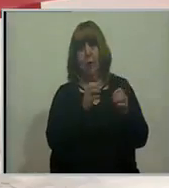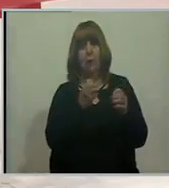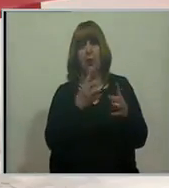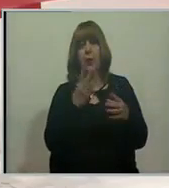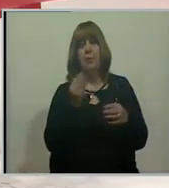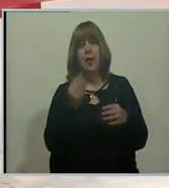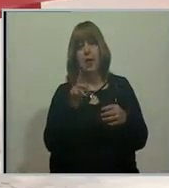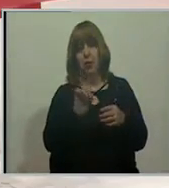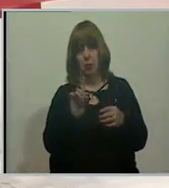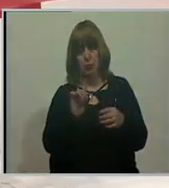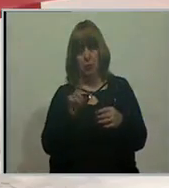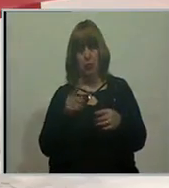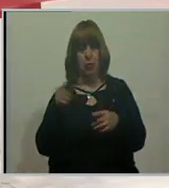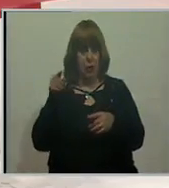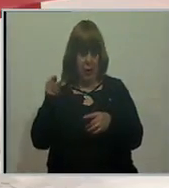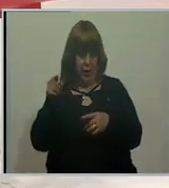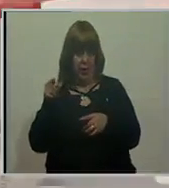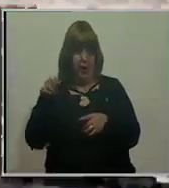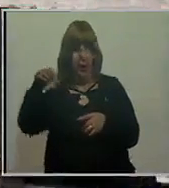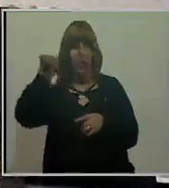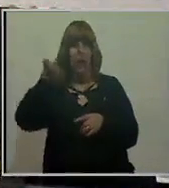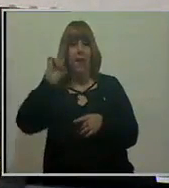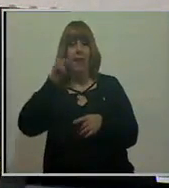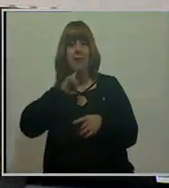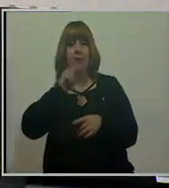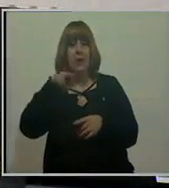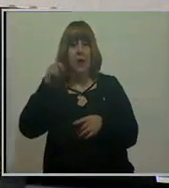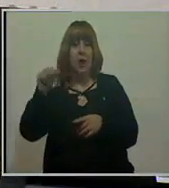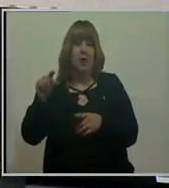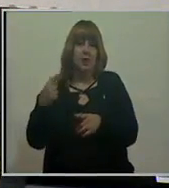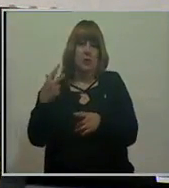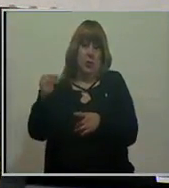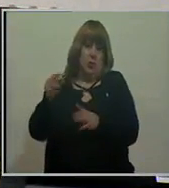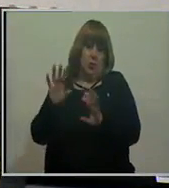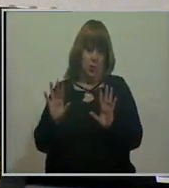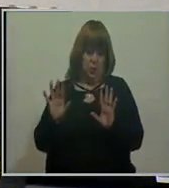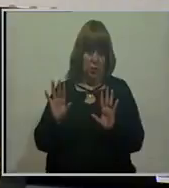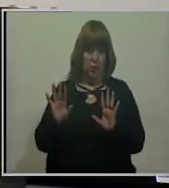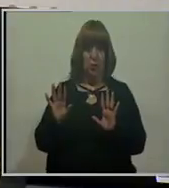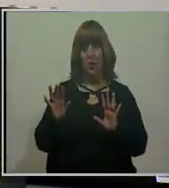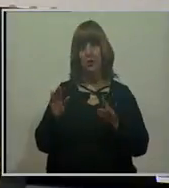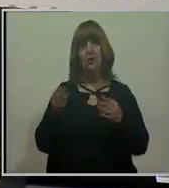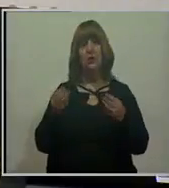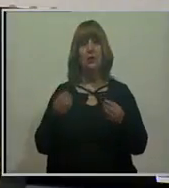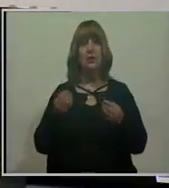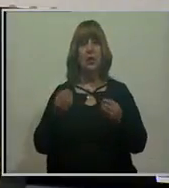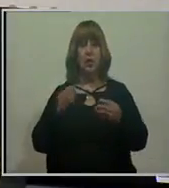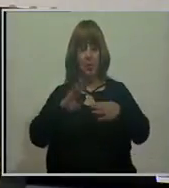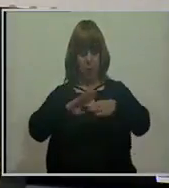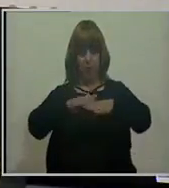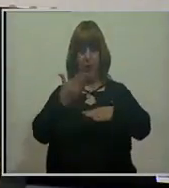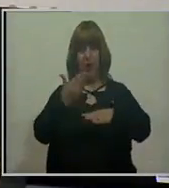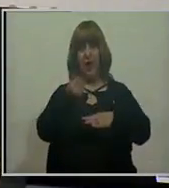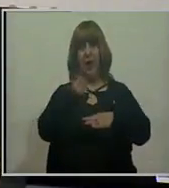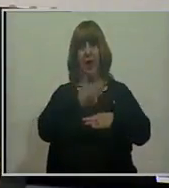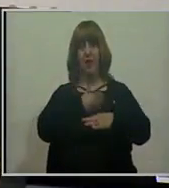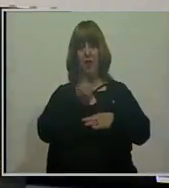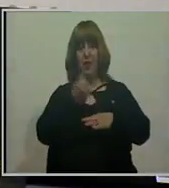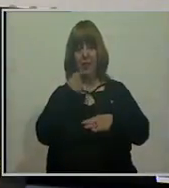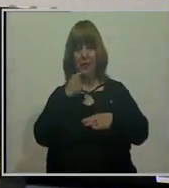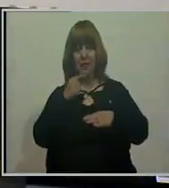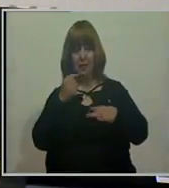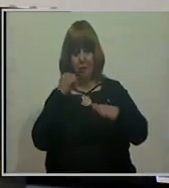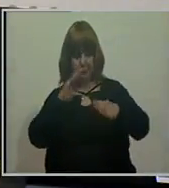Argentina busca amistoso. Lo llamativo, insisto en esto, uno se mete ya, si quiere meter la producción en la página de la AFA, el partido todavía aparece.